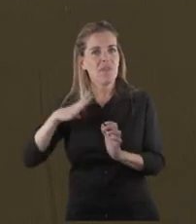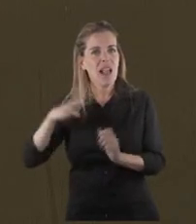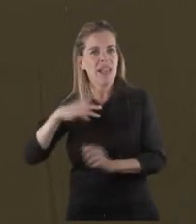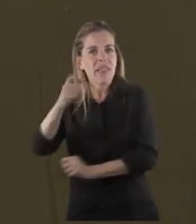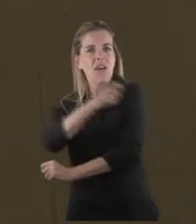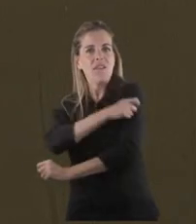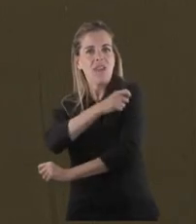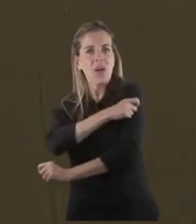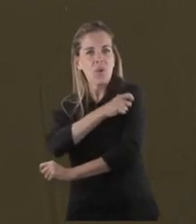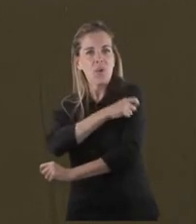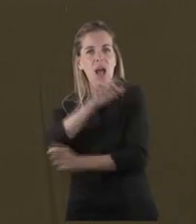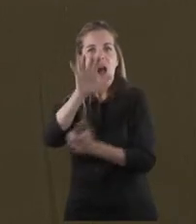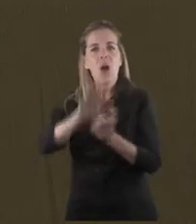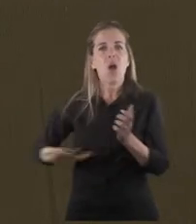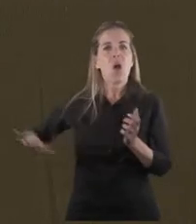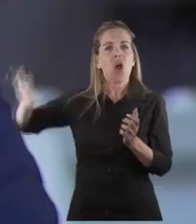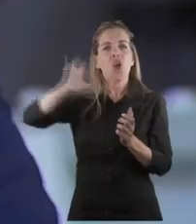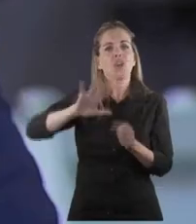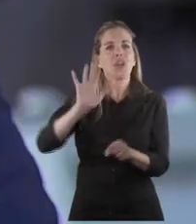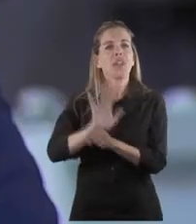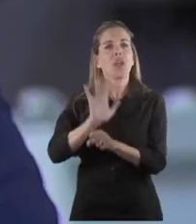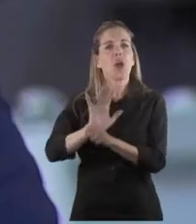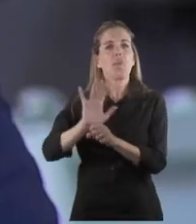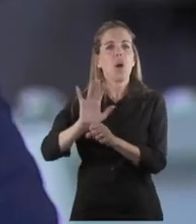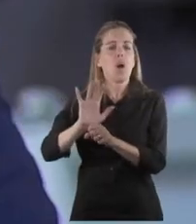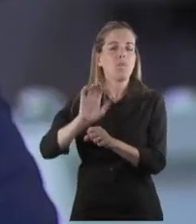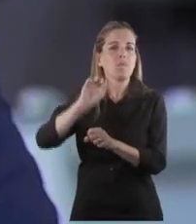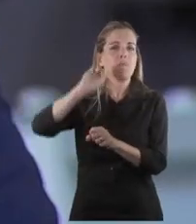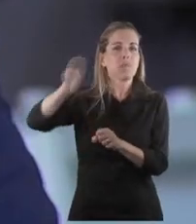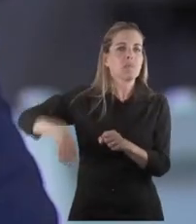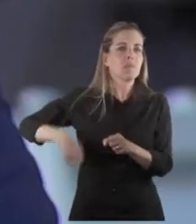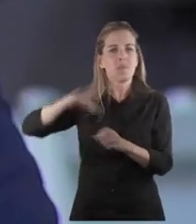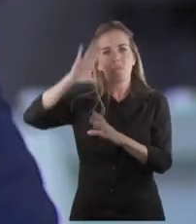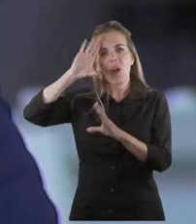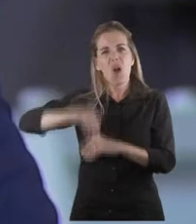más olvidado del mundo.